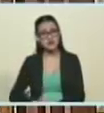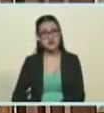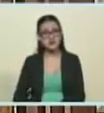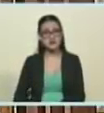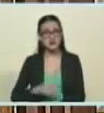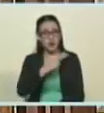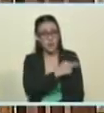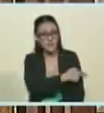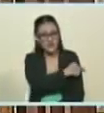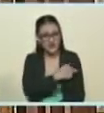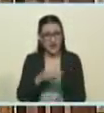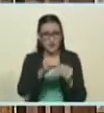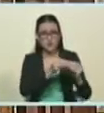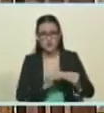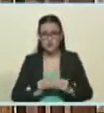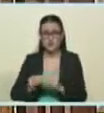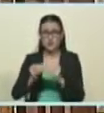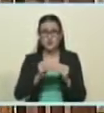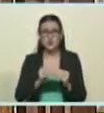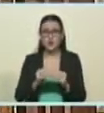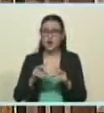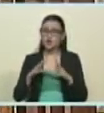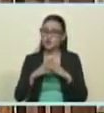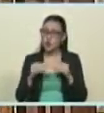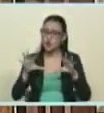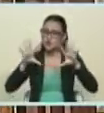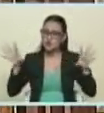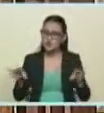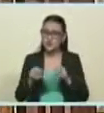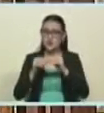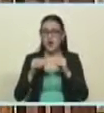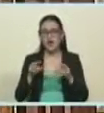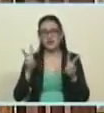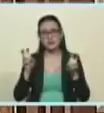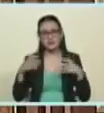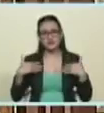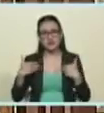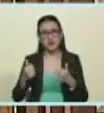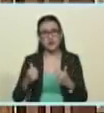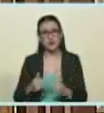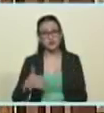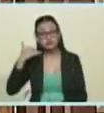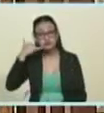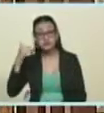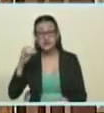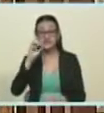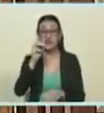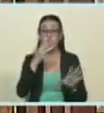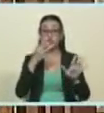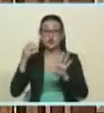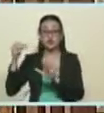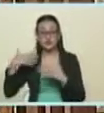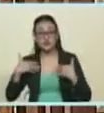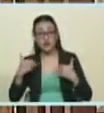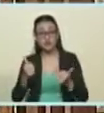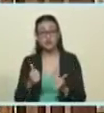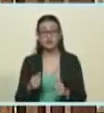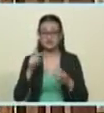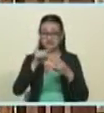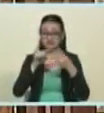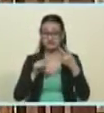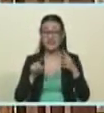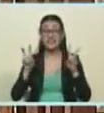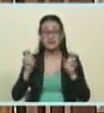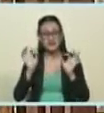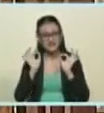política hospitalaria, todo el tema de la salud, el 800 salud. Hay 4 o 5 temas claves del país que